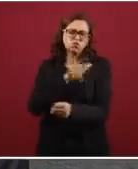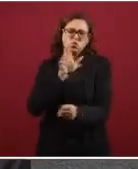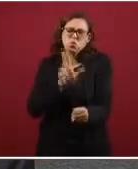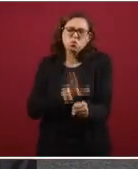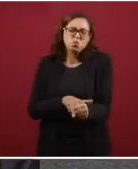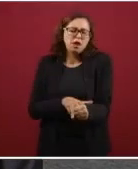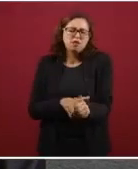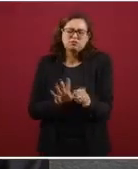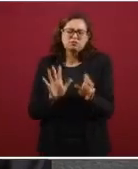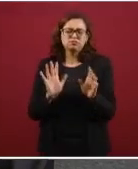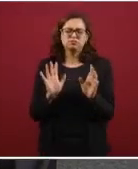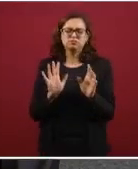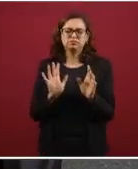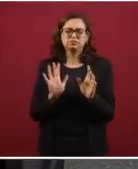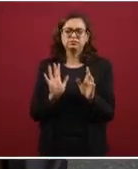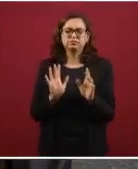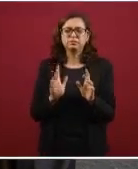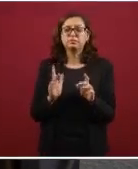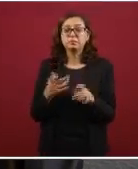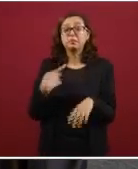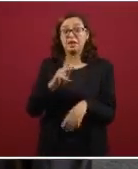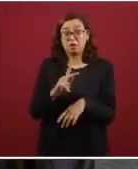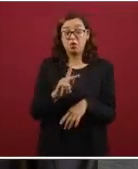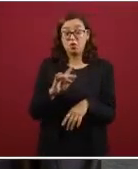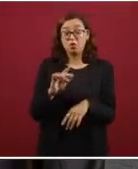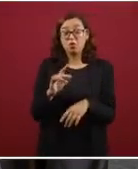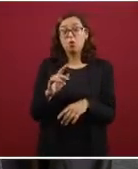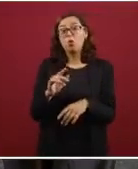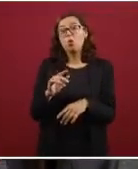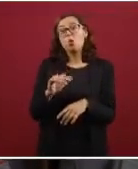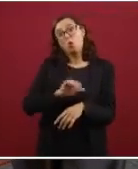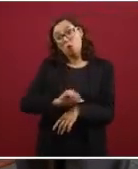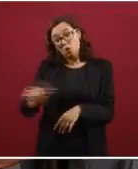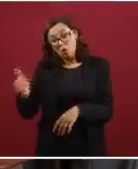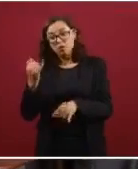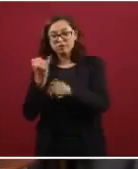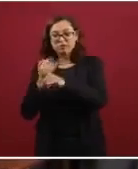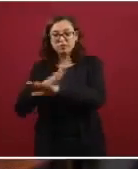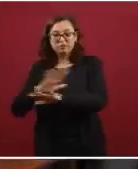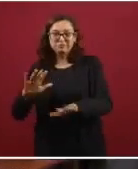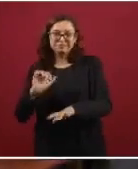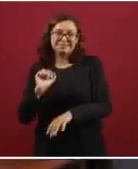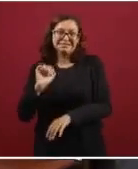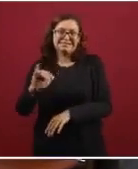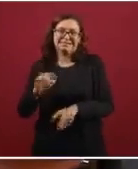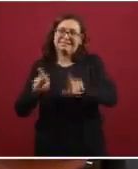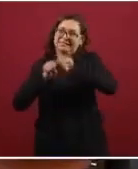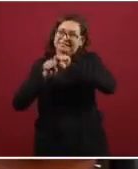con motivo de los festejos de la independencia.